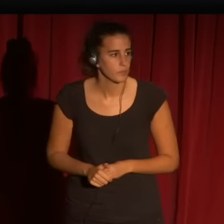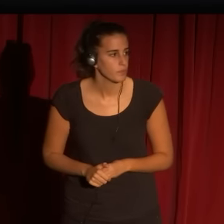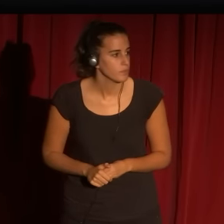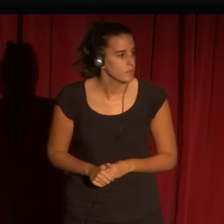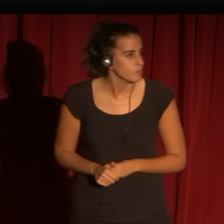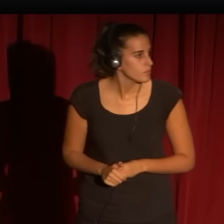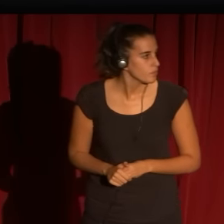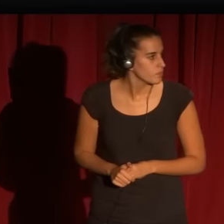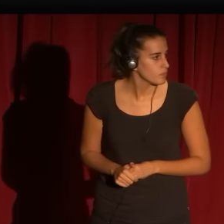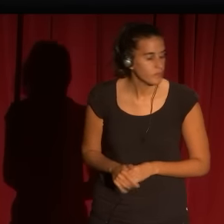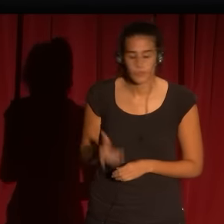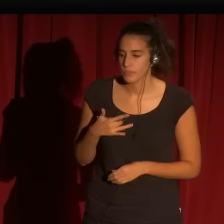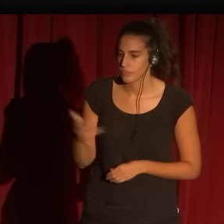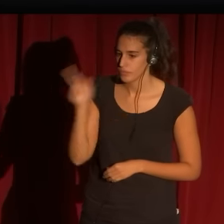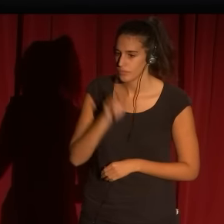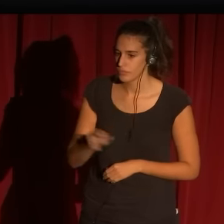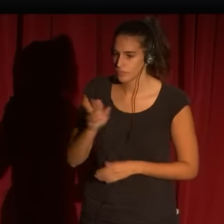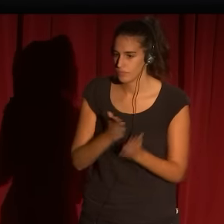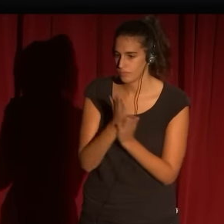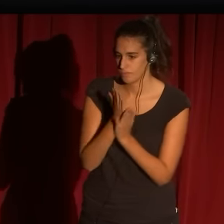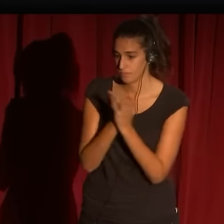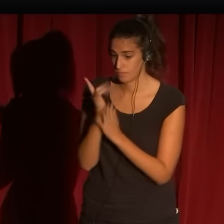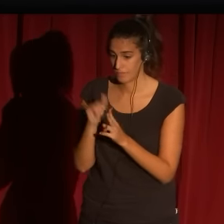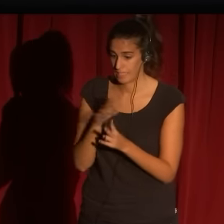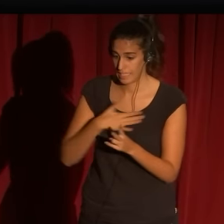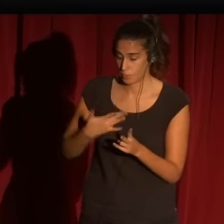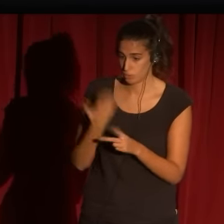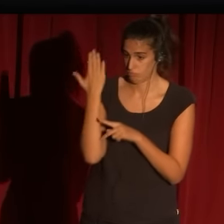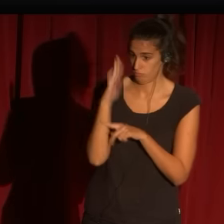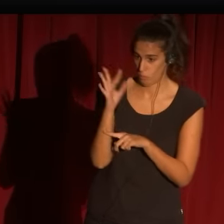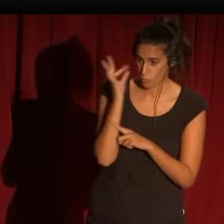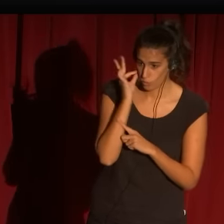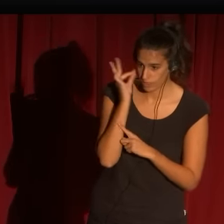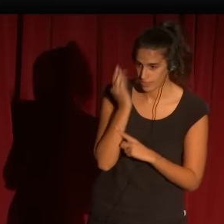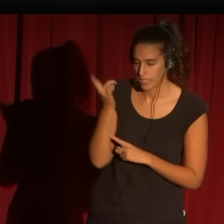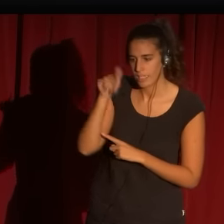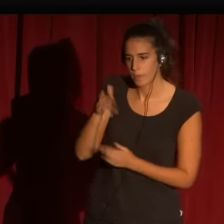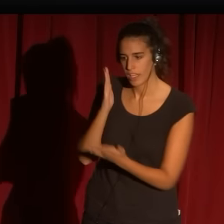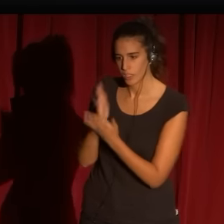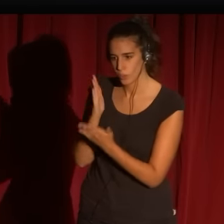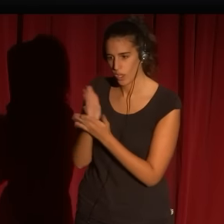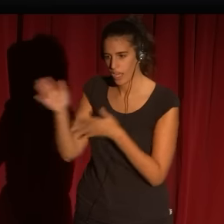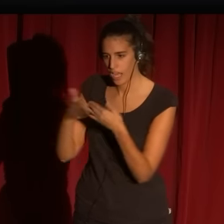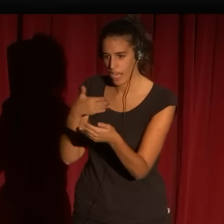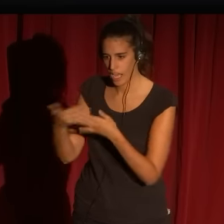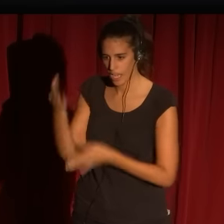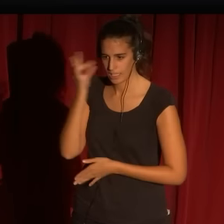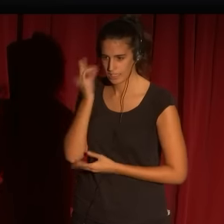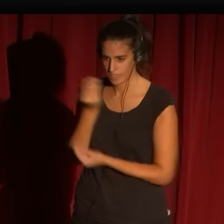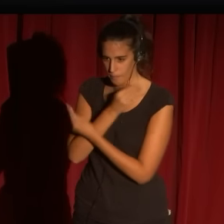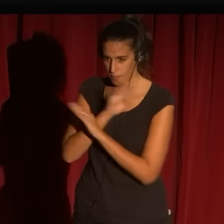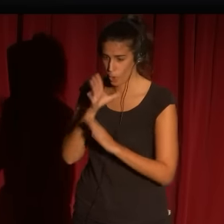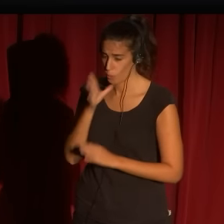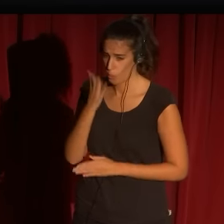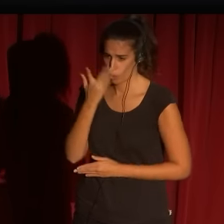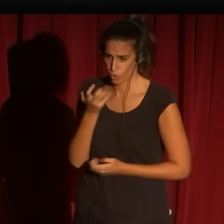e insisto en esta doble vertiente dar visibilidad por un lado y por otro lado estudiar a esta artista mejor de lo que se le ha podido estudiar en